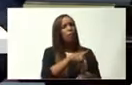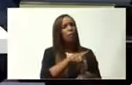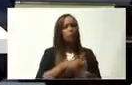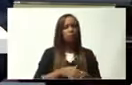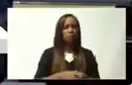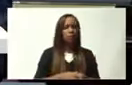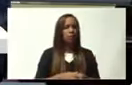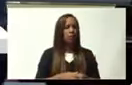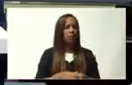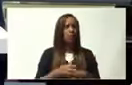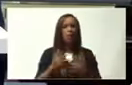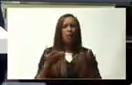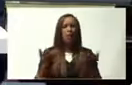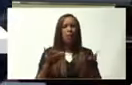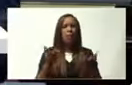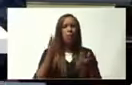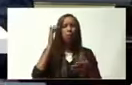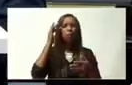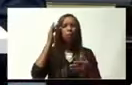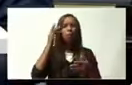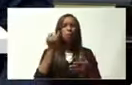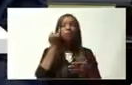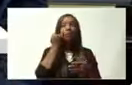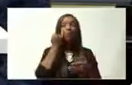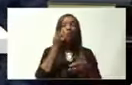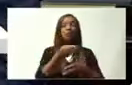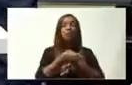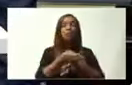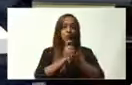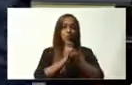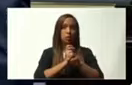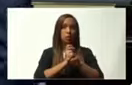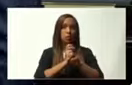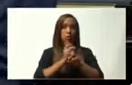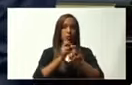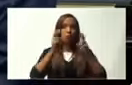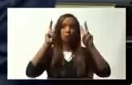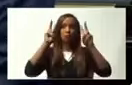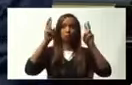no corresponden con el objeto en que se va a hacer, en que se va a gastar.